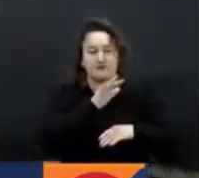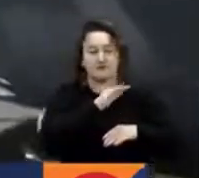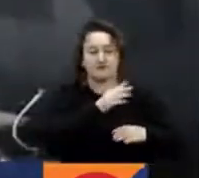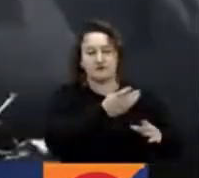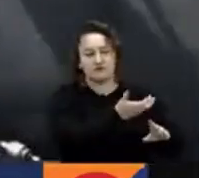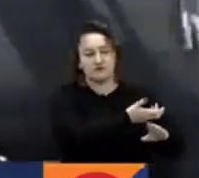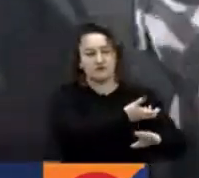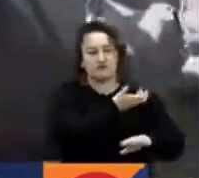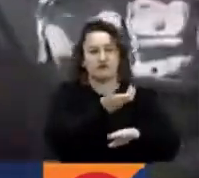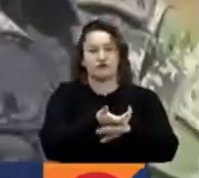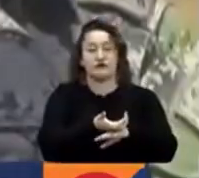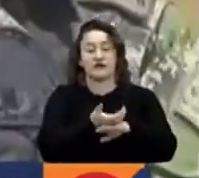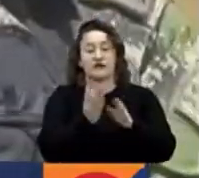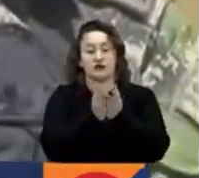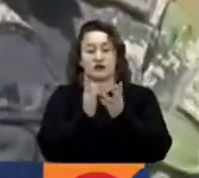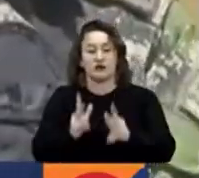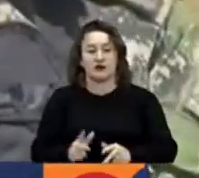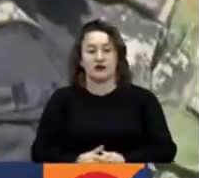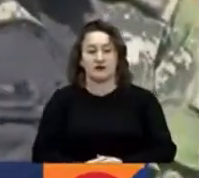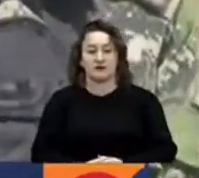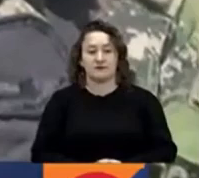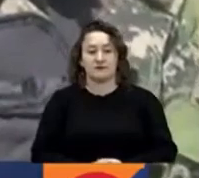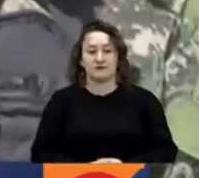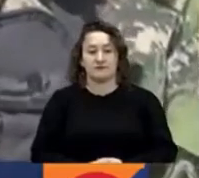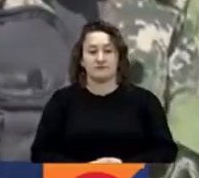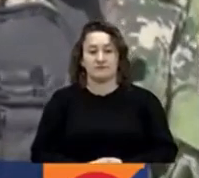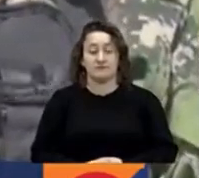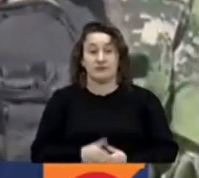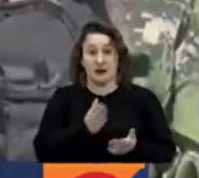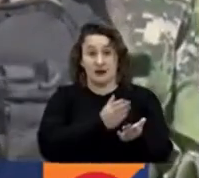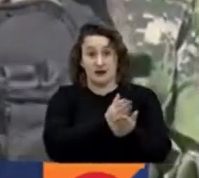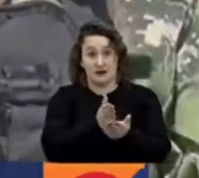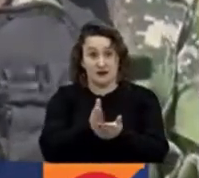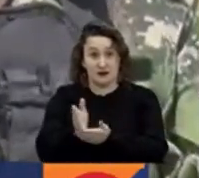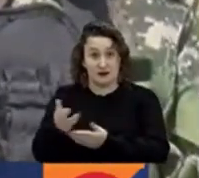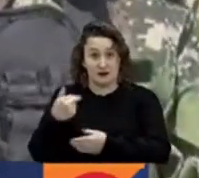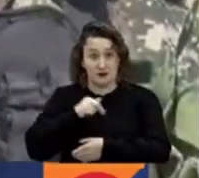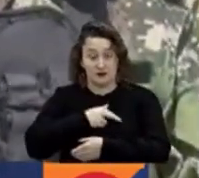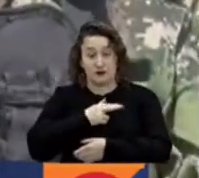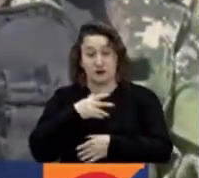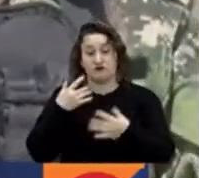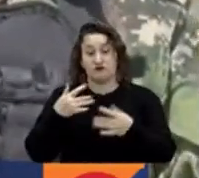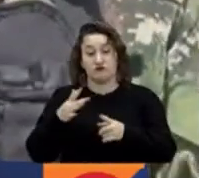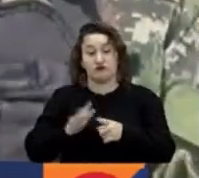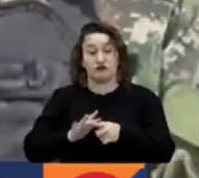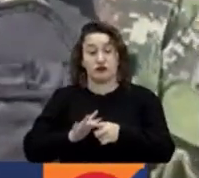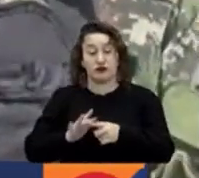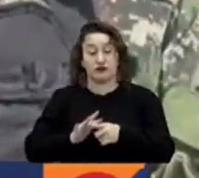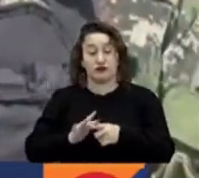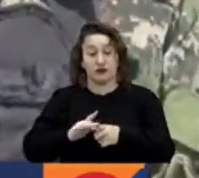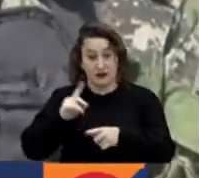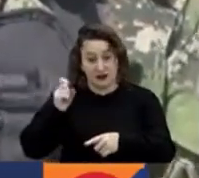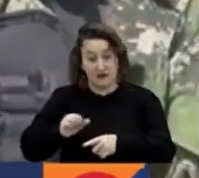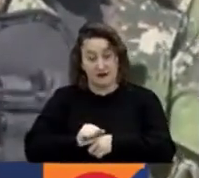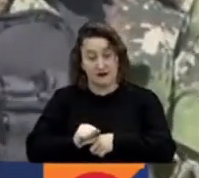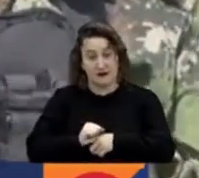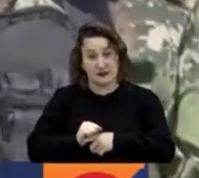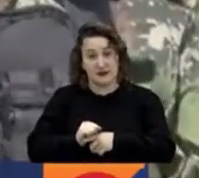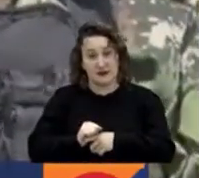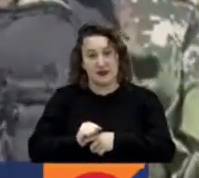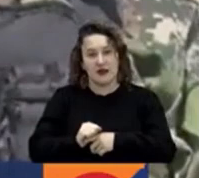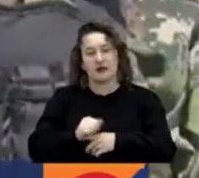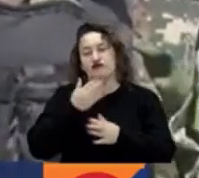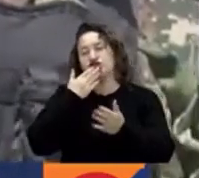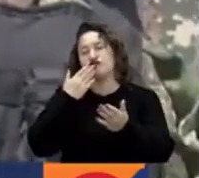los estudiantes de medicina. Debido a que nuestras carreras exigen un gran componente práctica, entonces simplemente darle